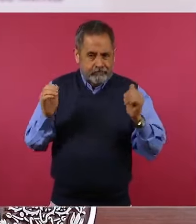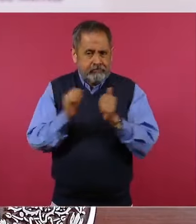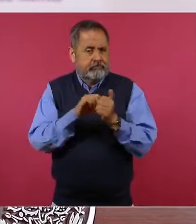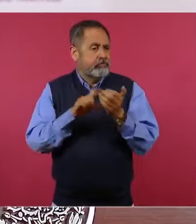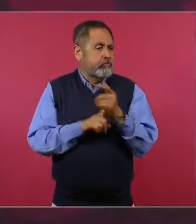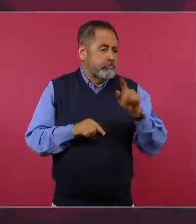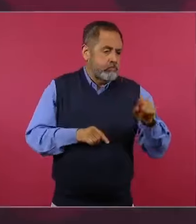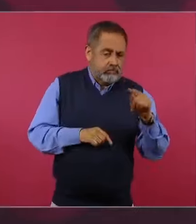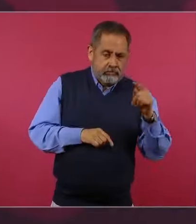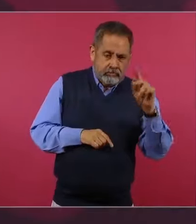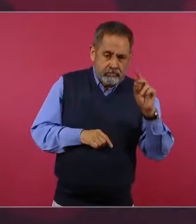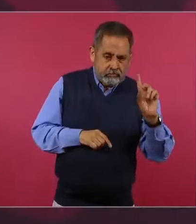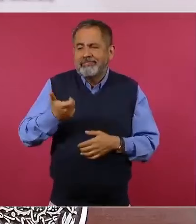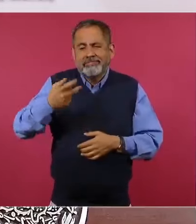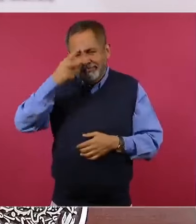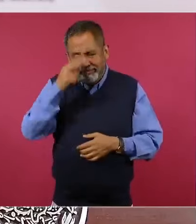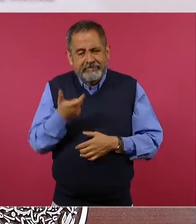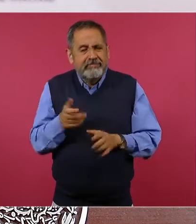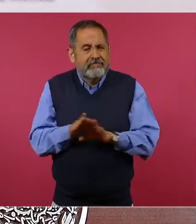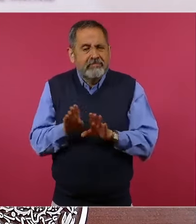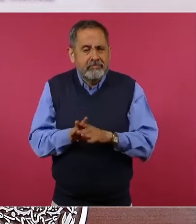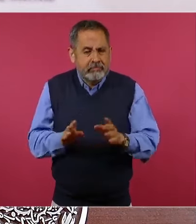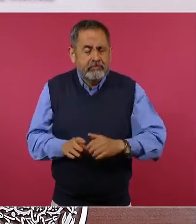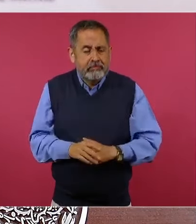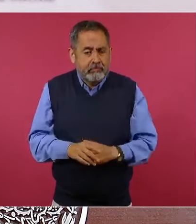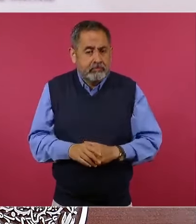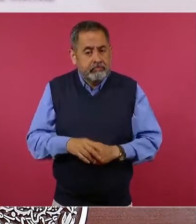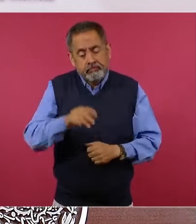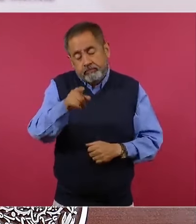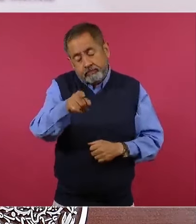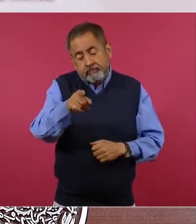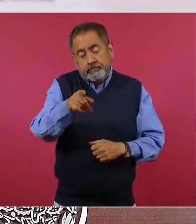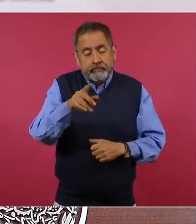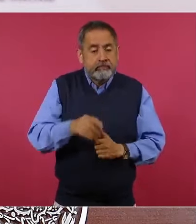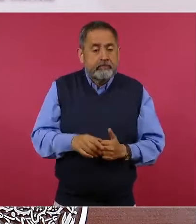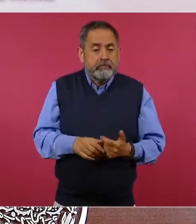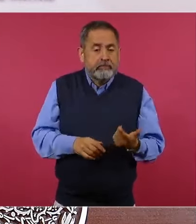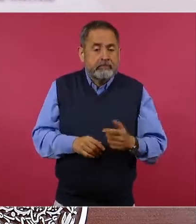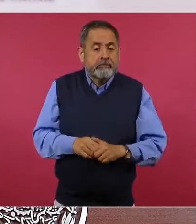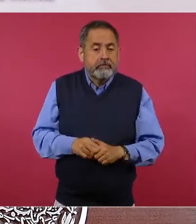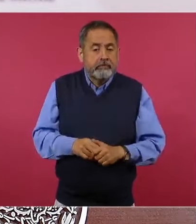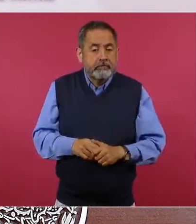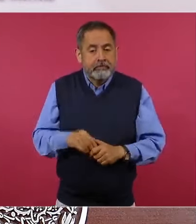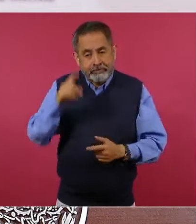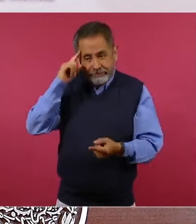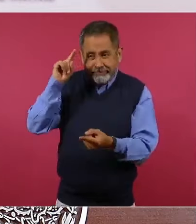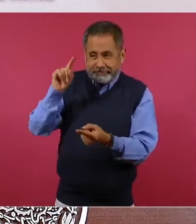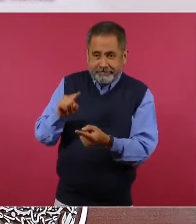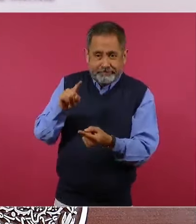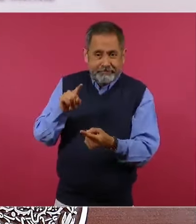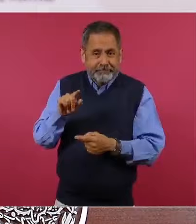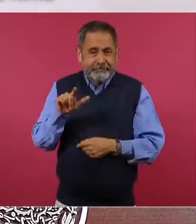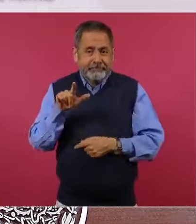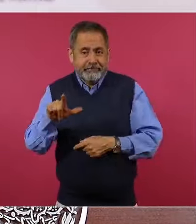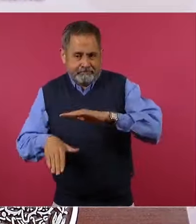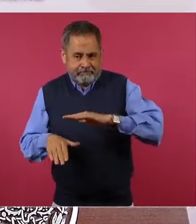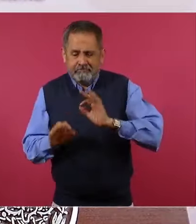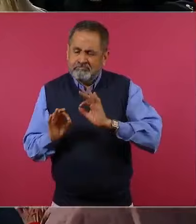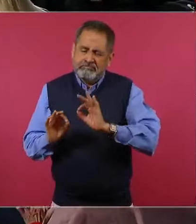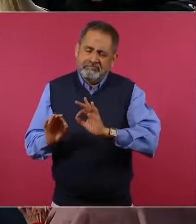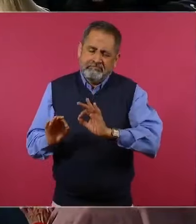monedas en el mundo. Se llegó a estar a menos de 17 pesos,